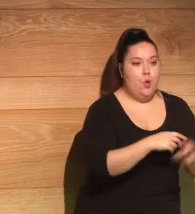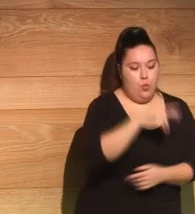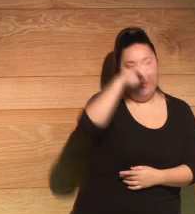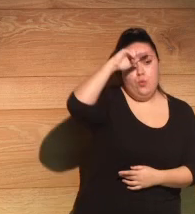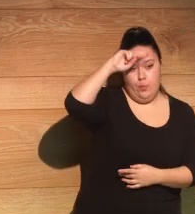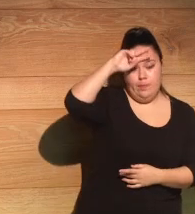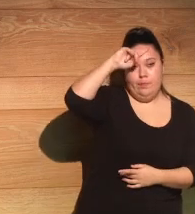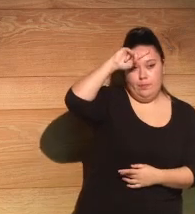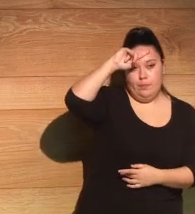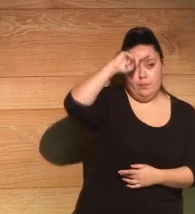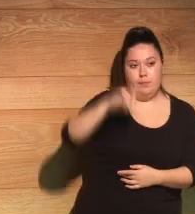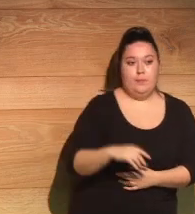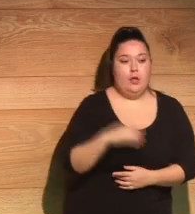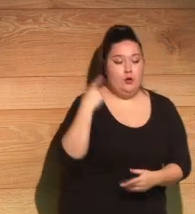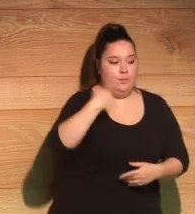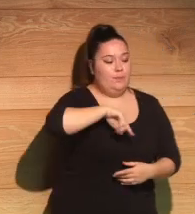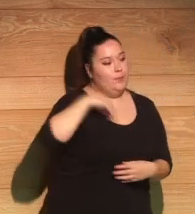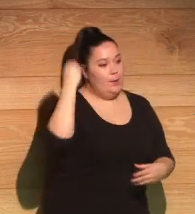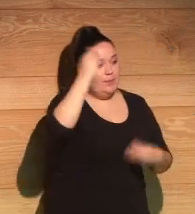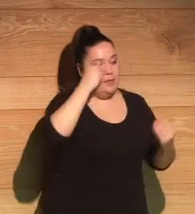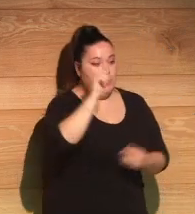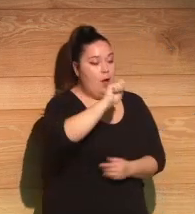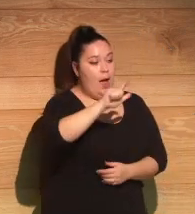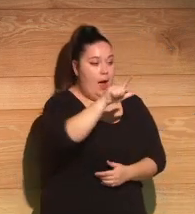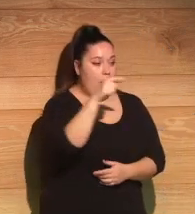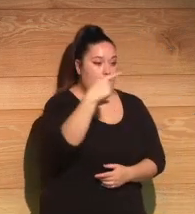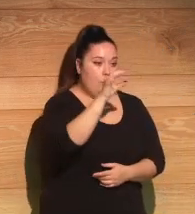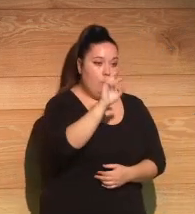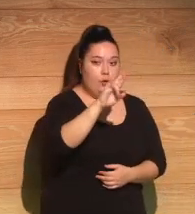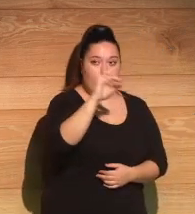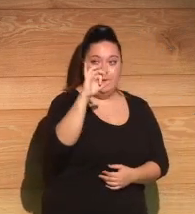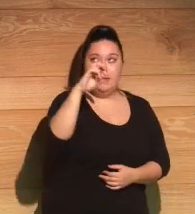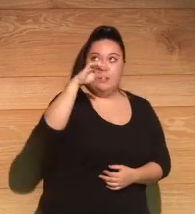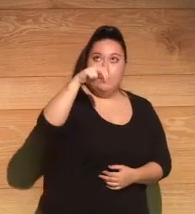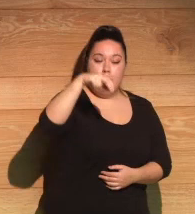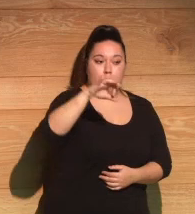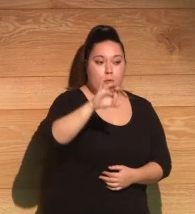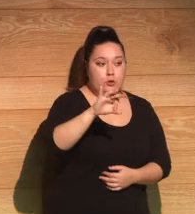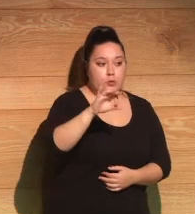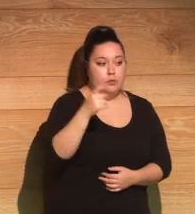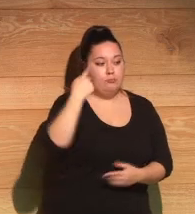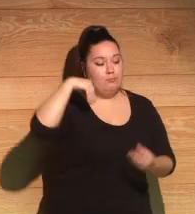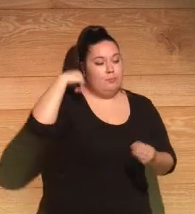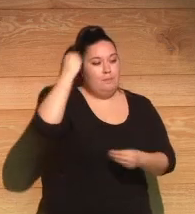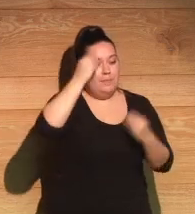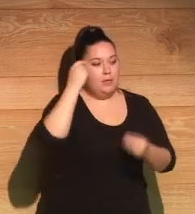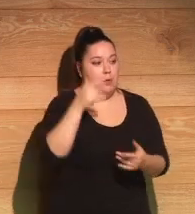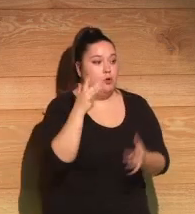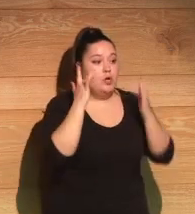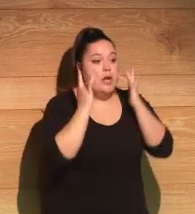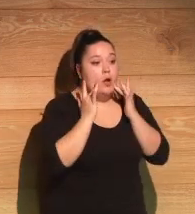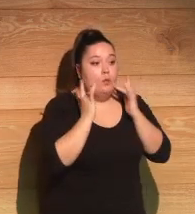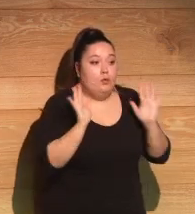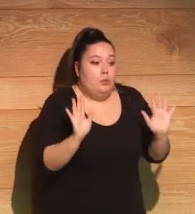pensamos que los algoritmos son neutros y no lo son. Es decir, el estado de miedo es un